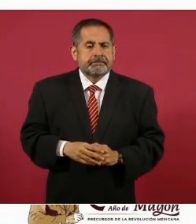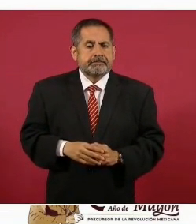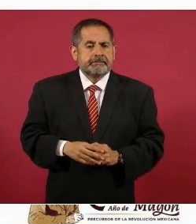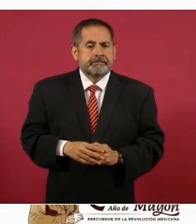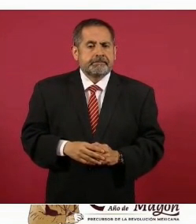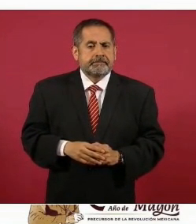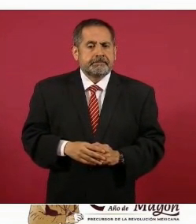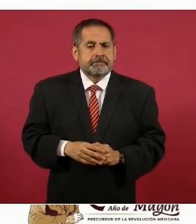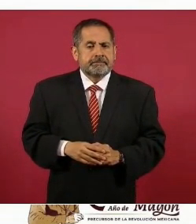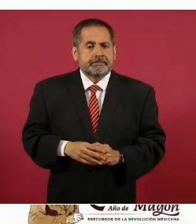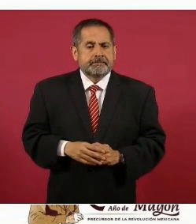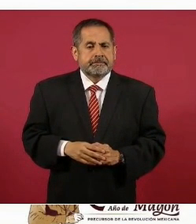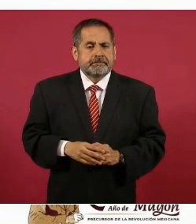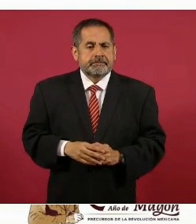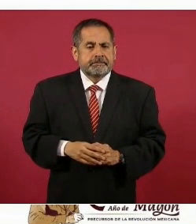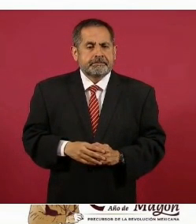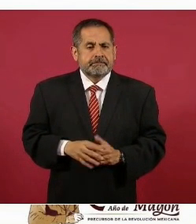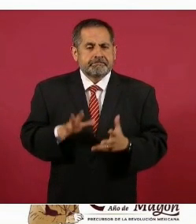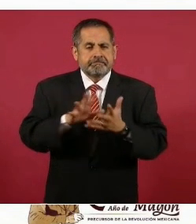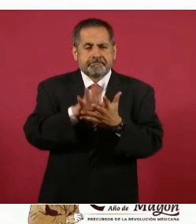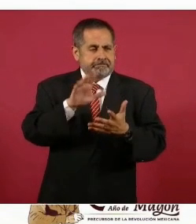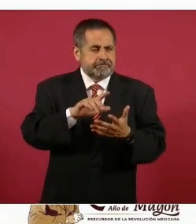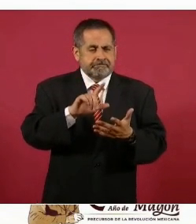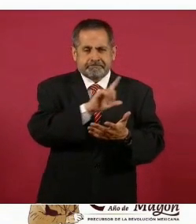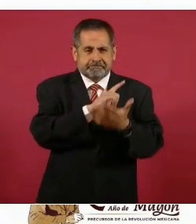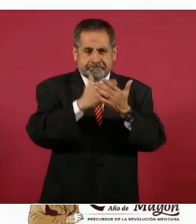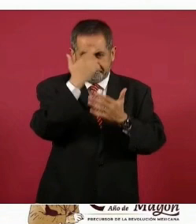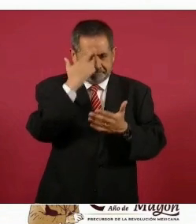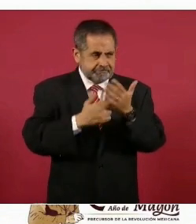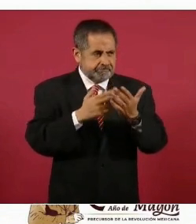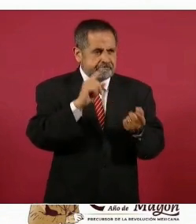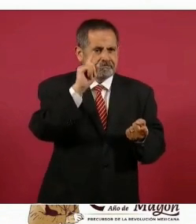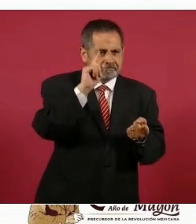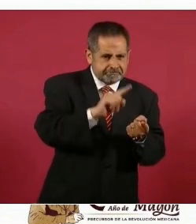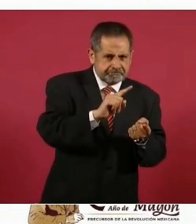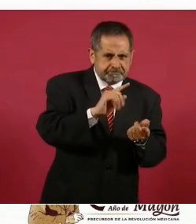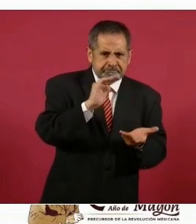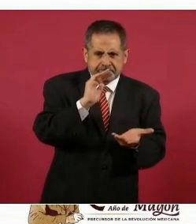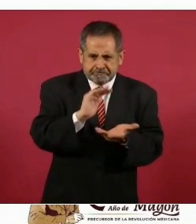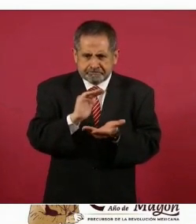en casi todos los delitos hubo reducciones adelante